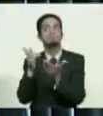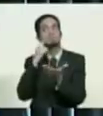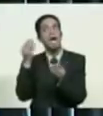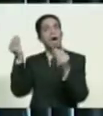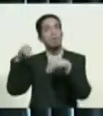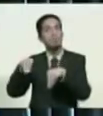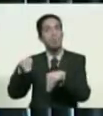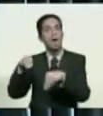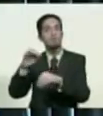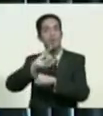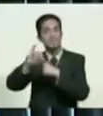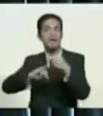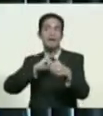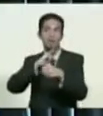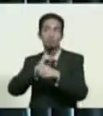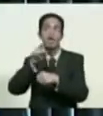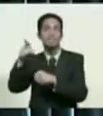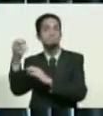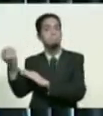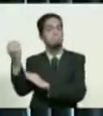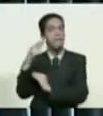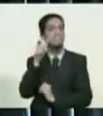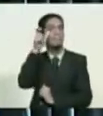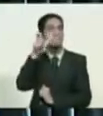convenciones internacionales sean entregados a la justicia venezolana.